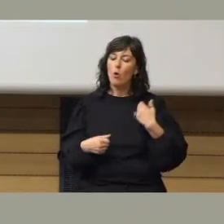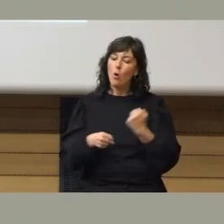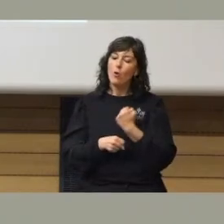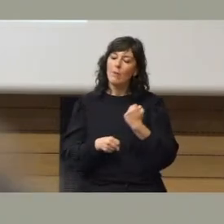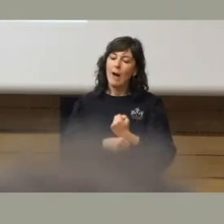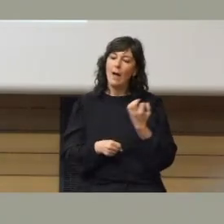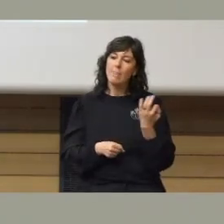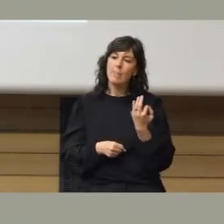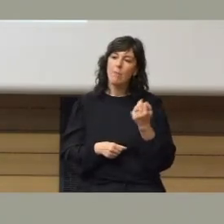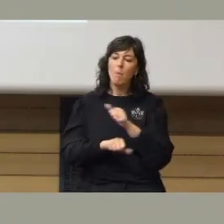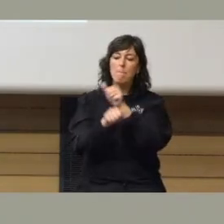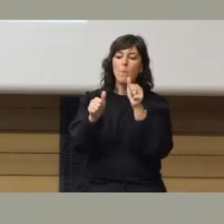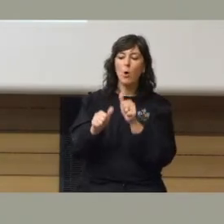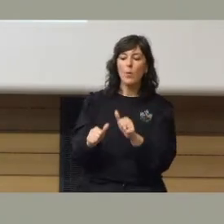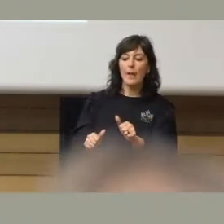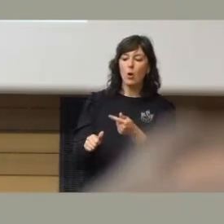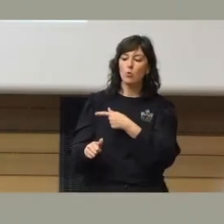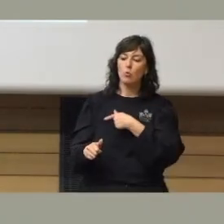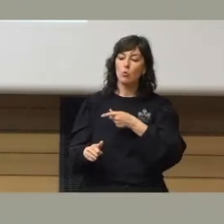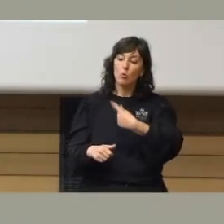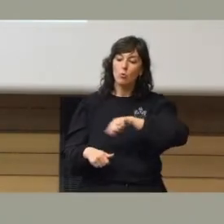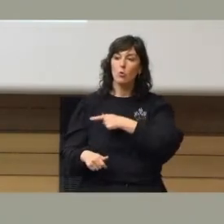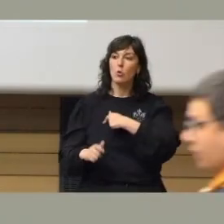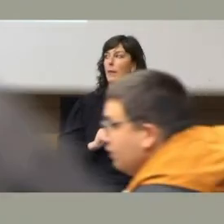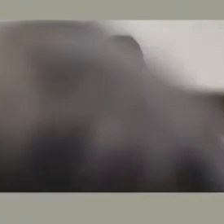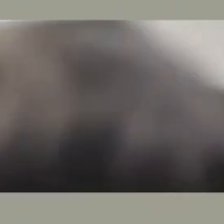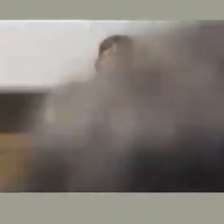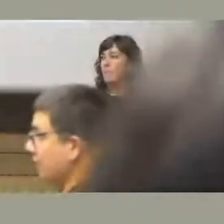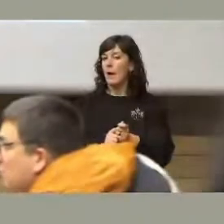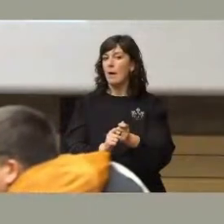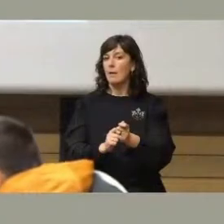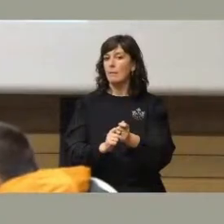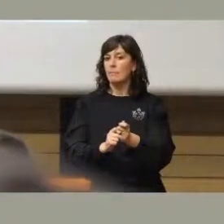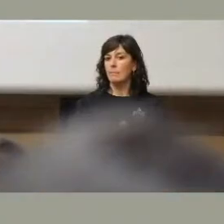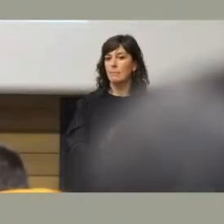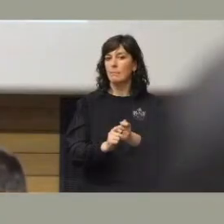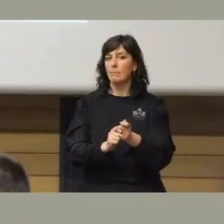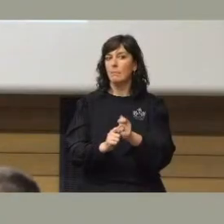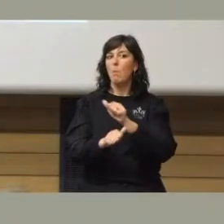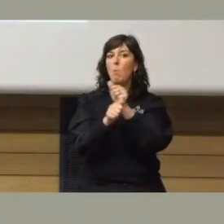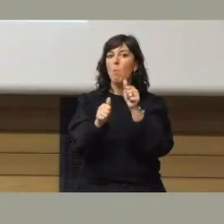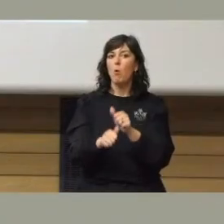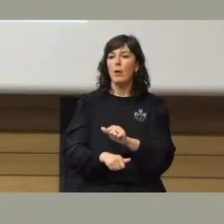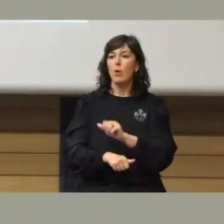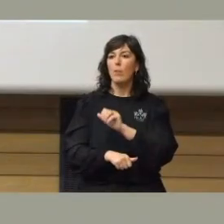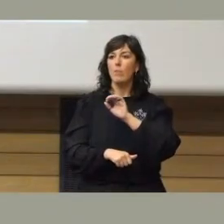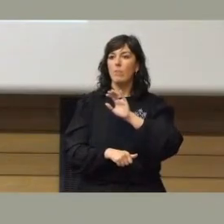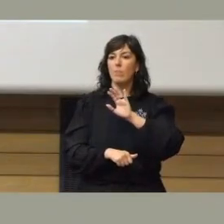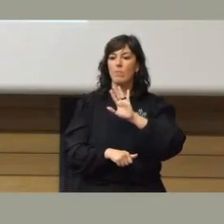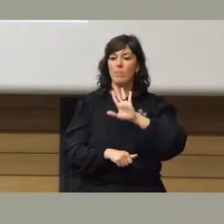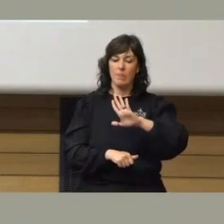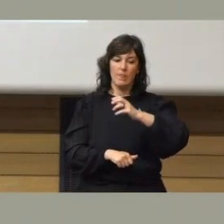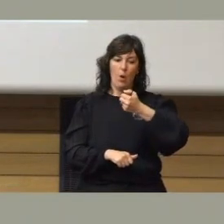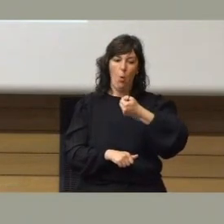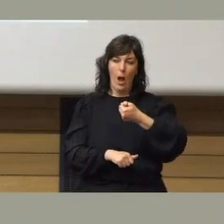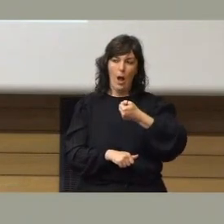nosotros lo hemos llamado el modelo... esto no lo avanzo. El modelo de las 5 A's. Para trabajar en los